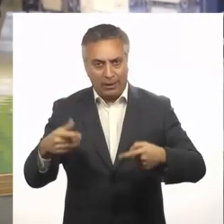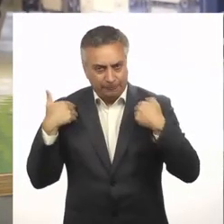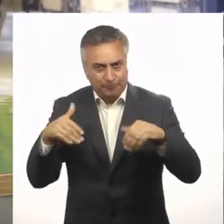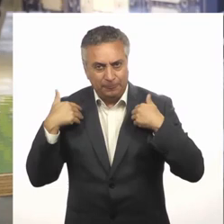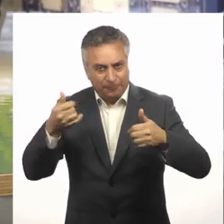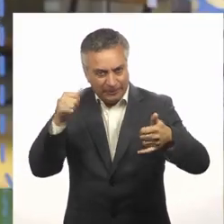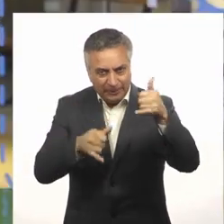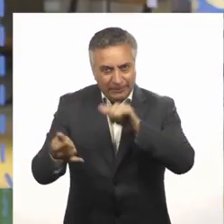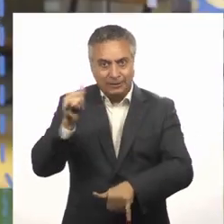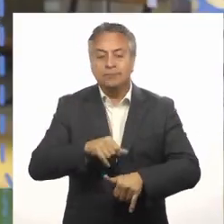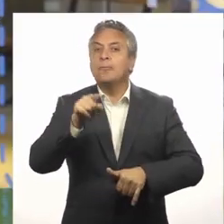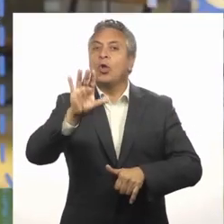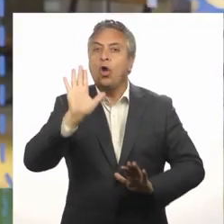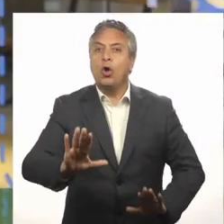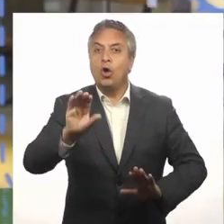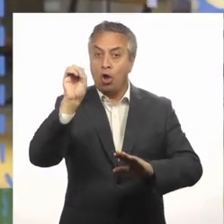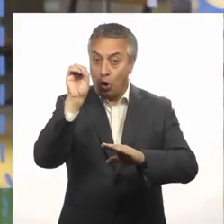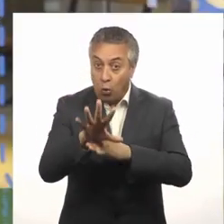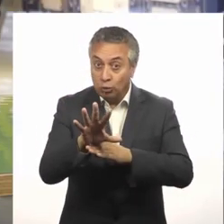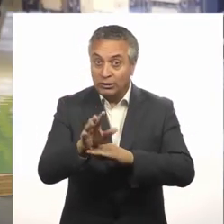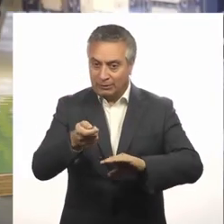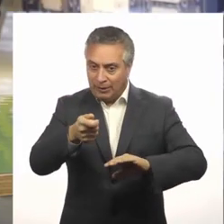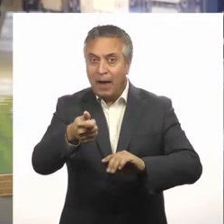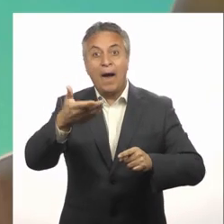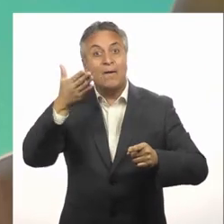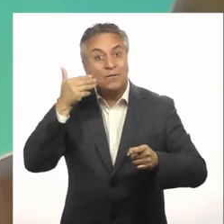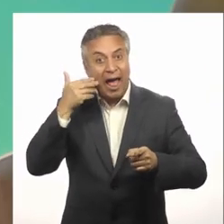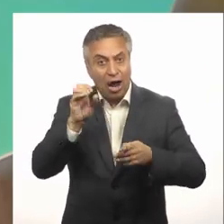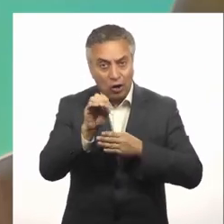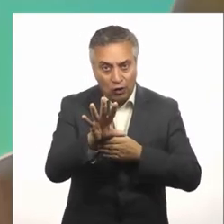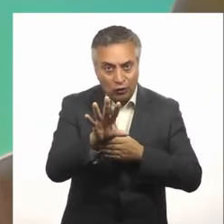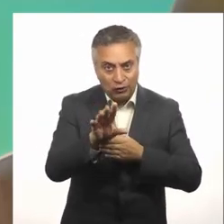que tenemos que ocupar luces. Linterna de color blanco.